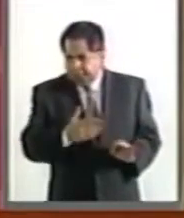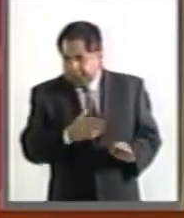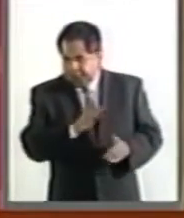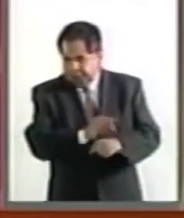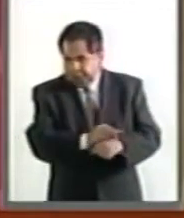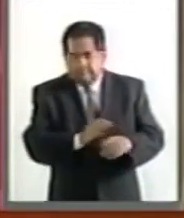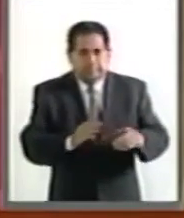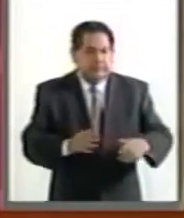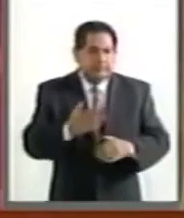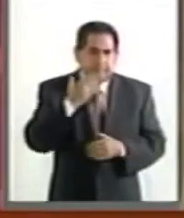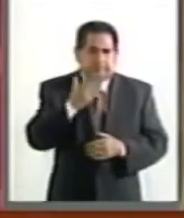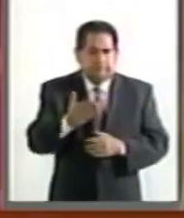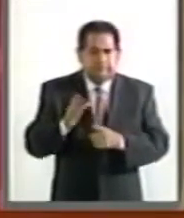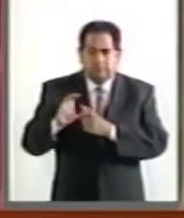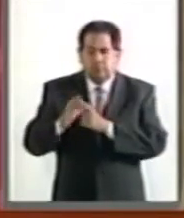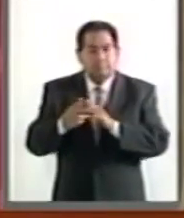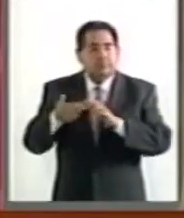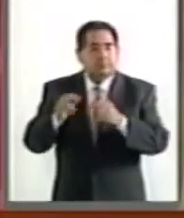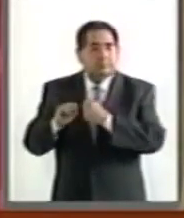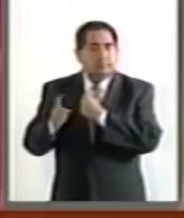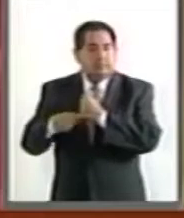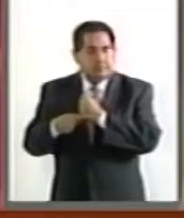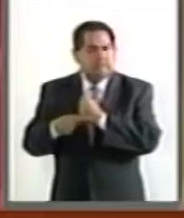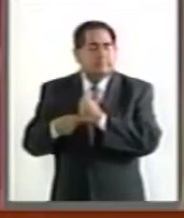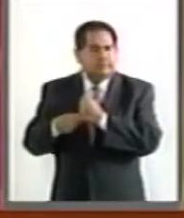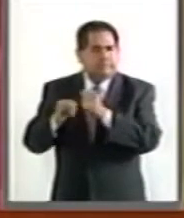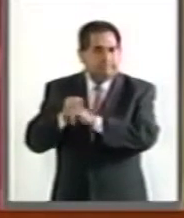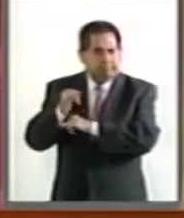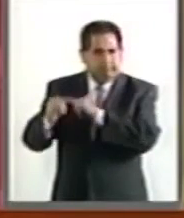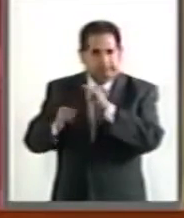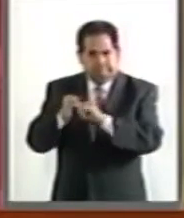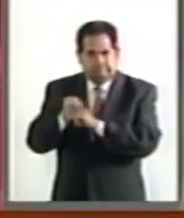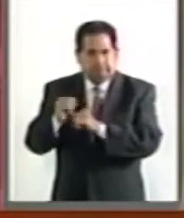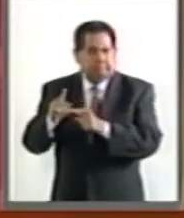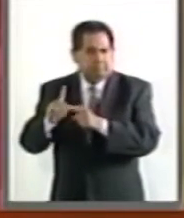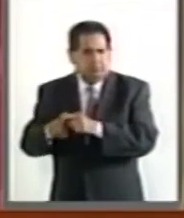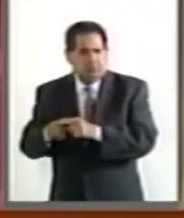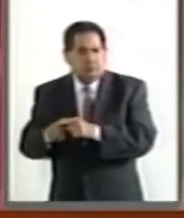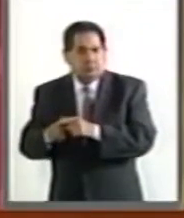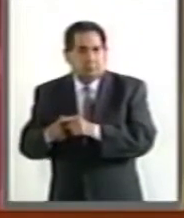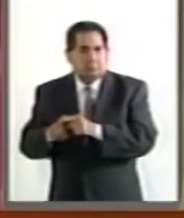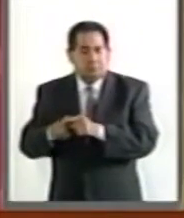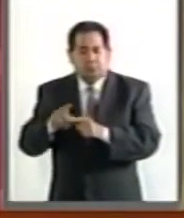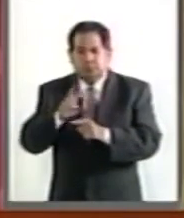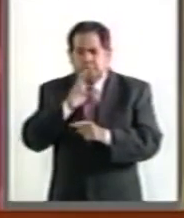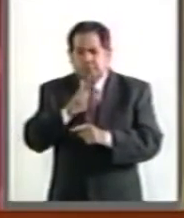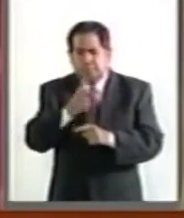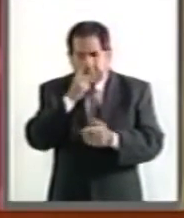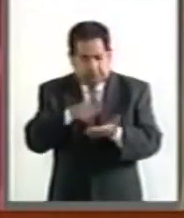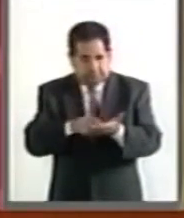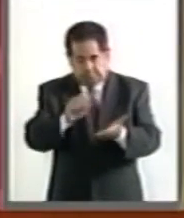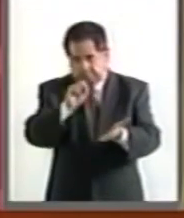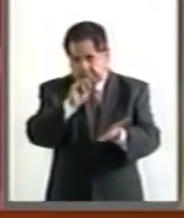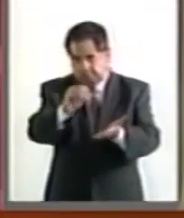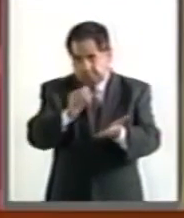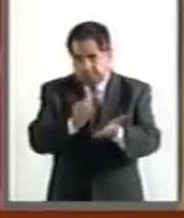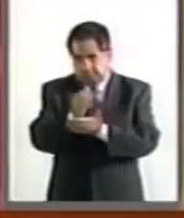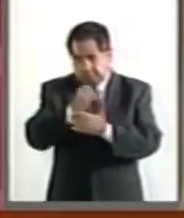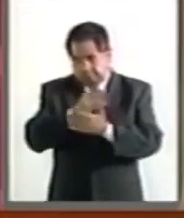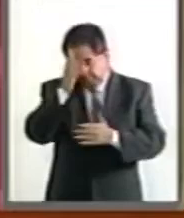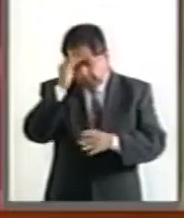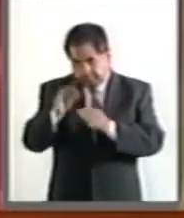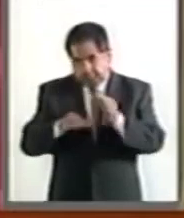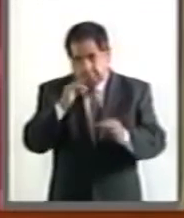que celebro que la Comisión de Relaciones Exteriores, Organismos Internacionales, resuelva este punto